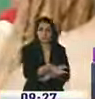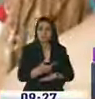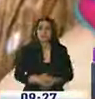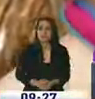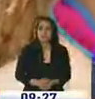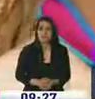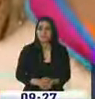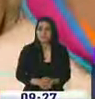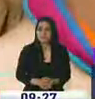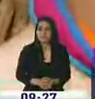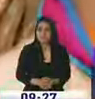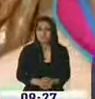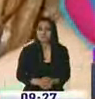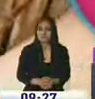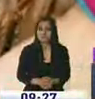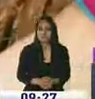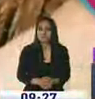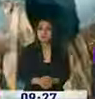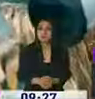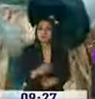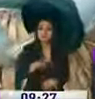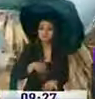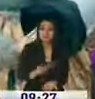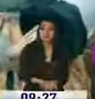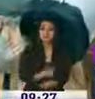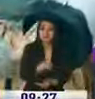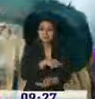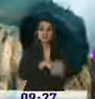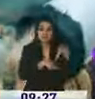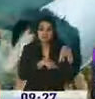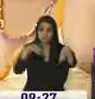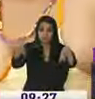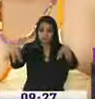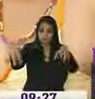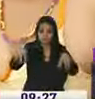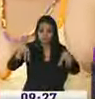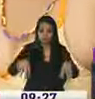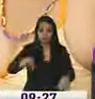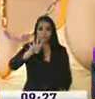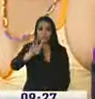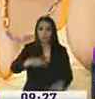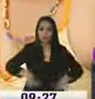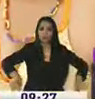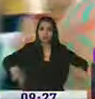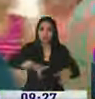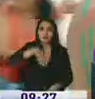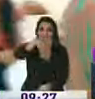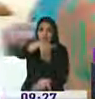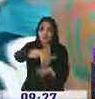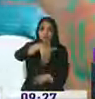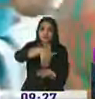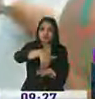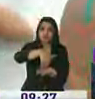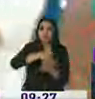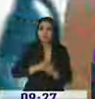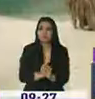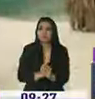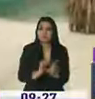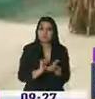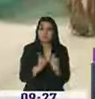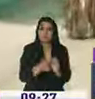La llegada desde los cuatro puntos cardinales lo concentraban en ese lugar, que era el centro de la tierra. Desde allí que